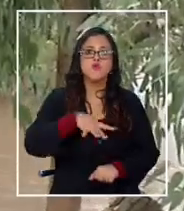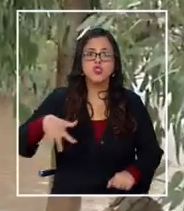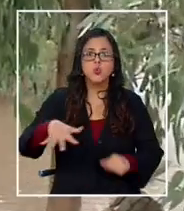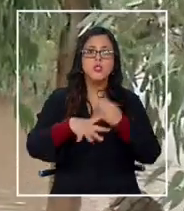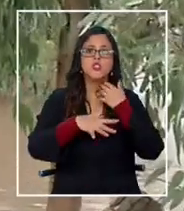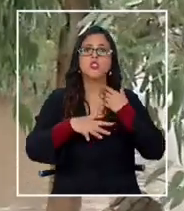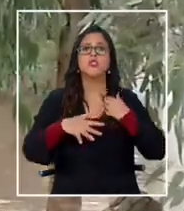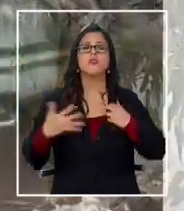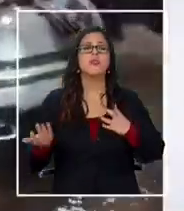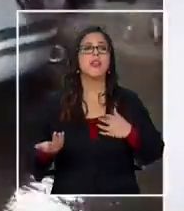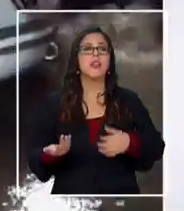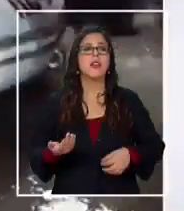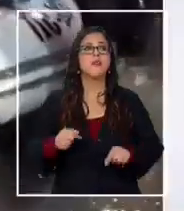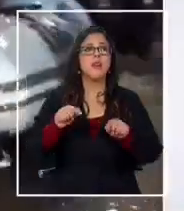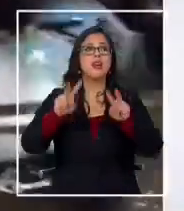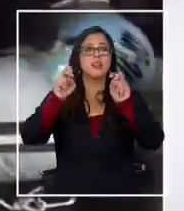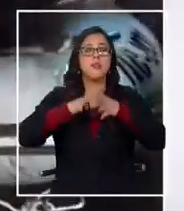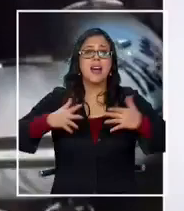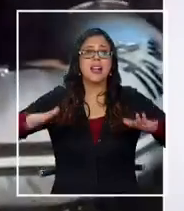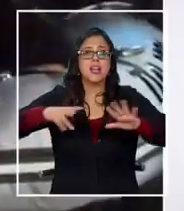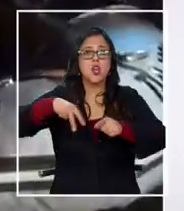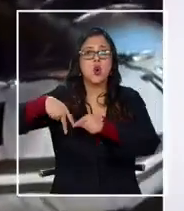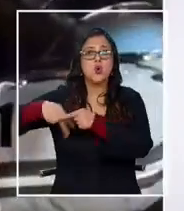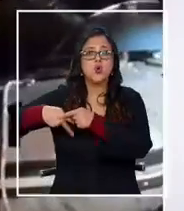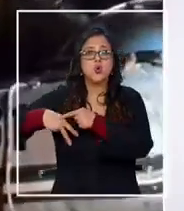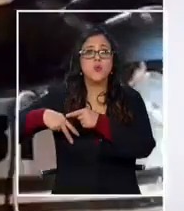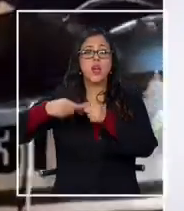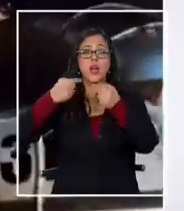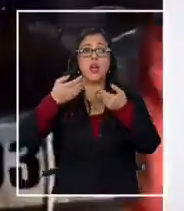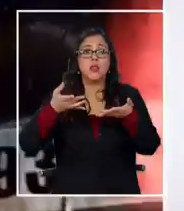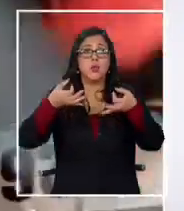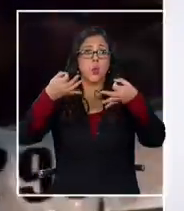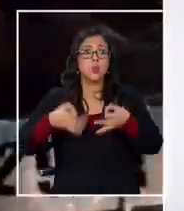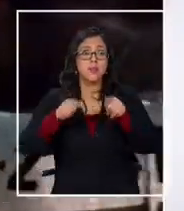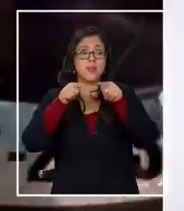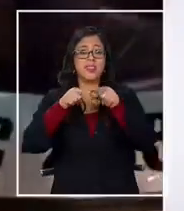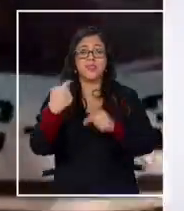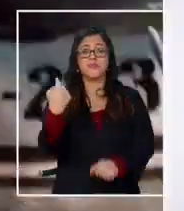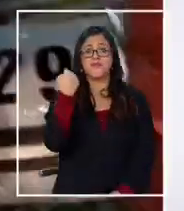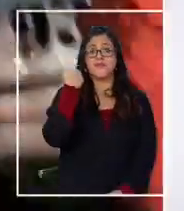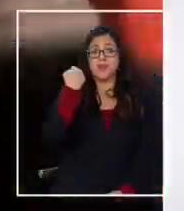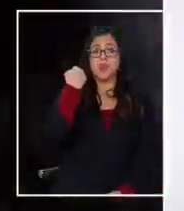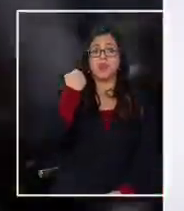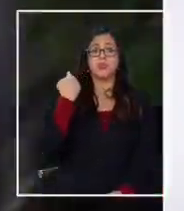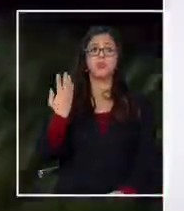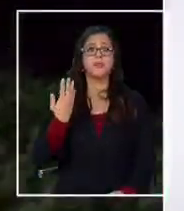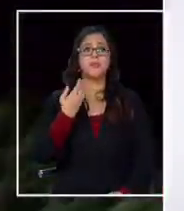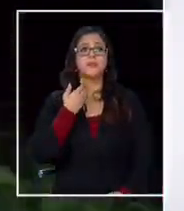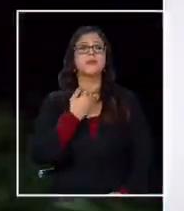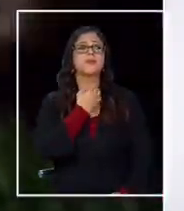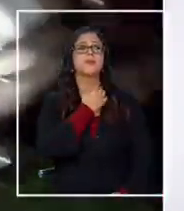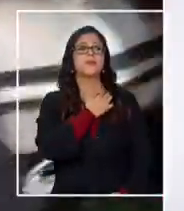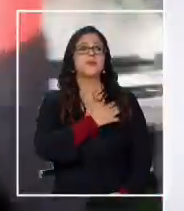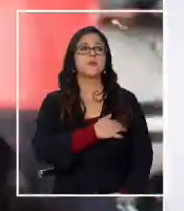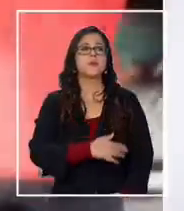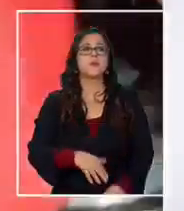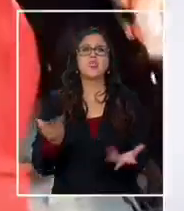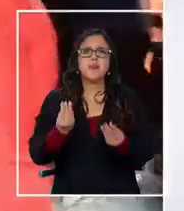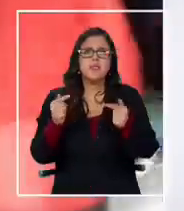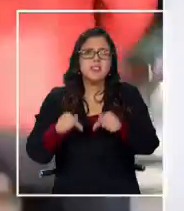está viviendo el río Ñuble, que es el río precisamente que en estos momentos está a mi espalda. ¿Qué pasa con este río?